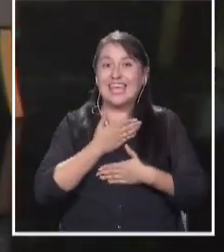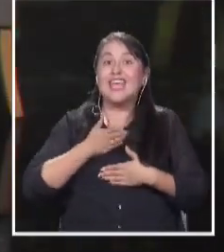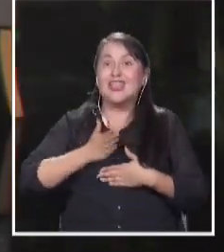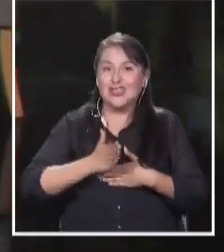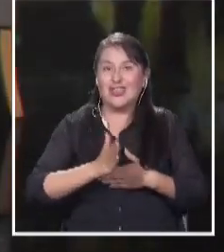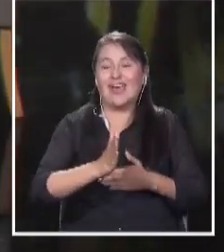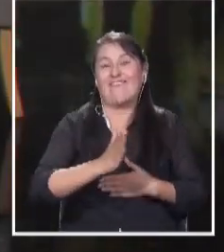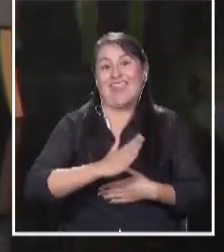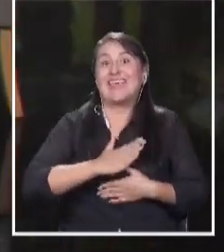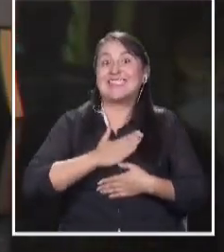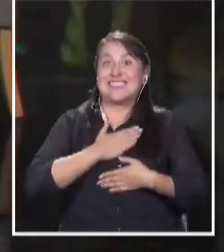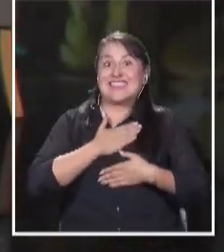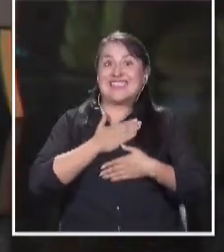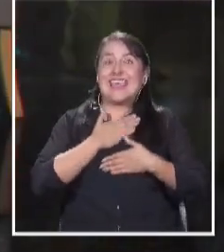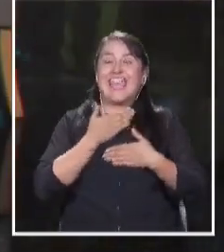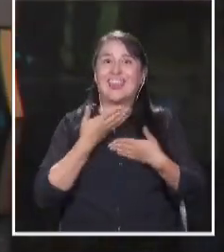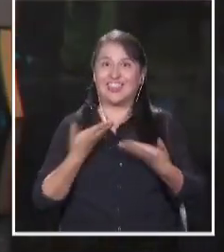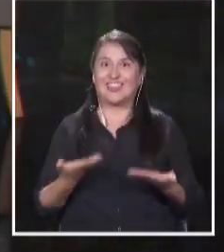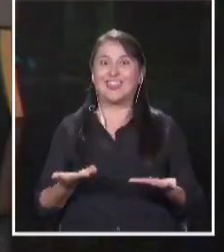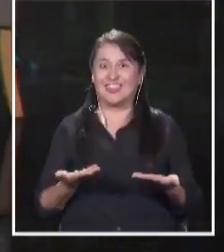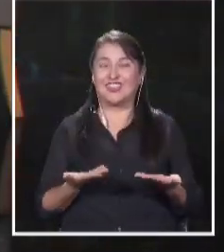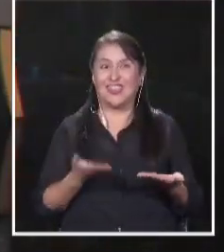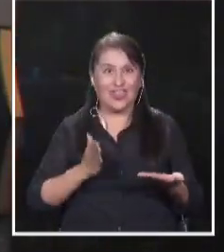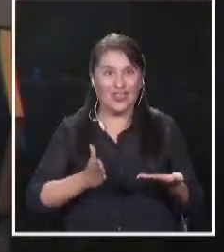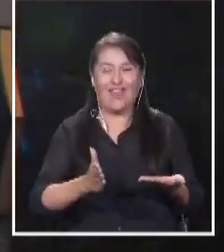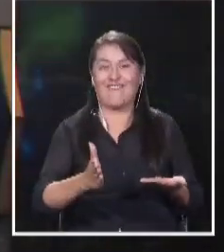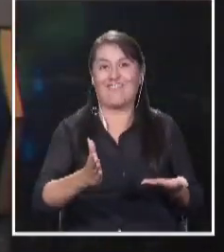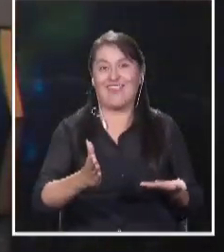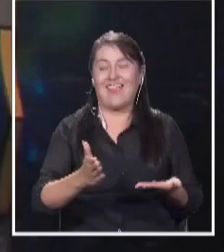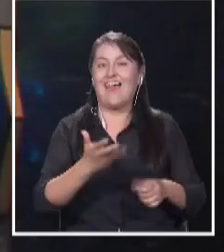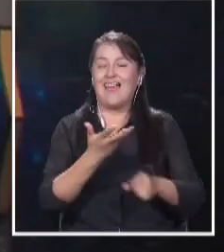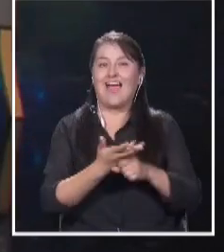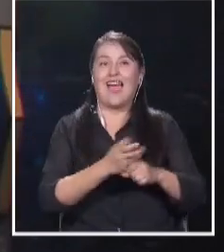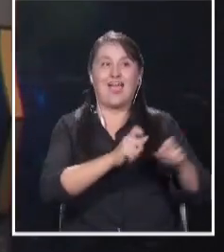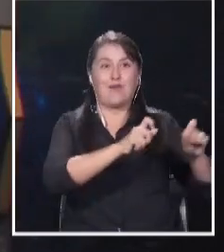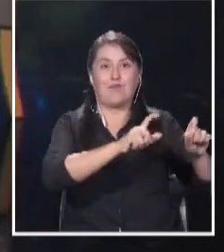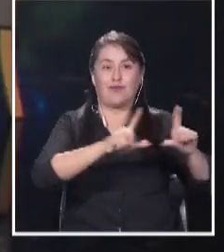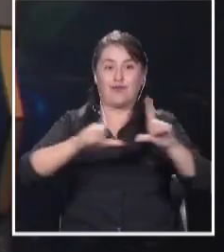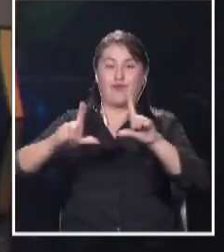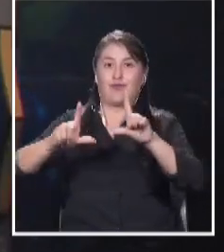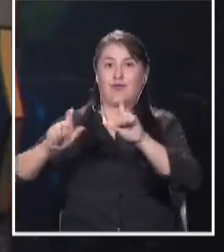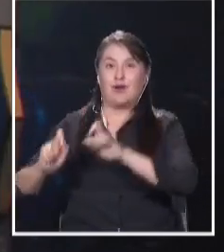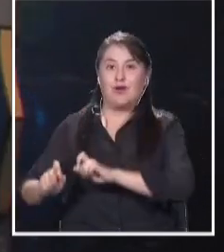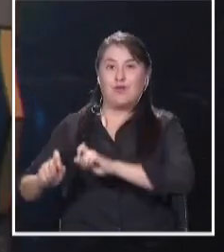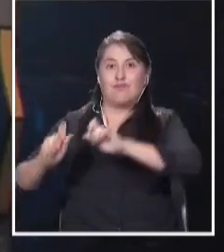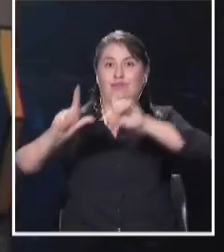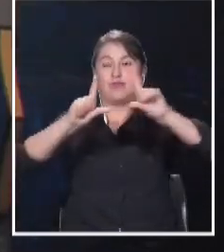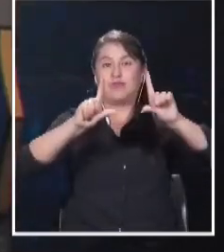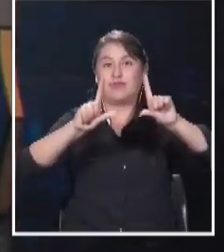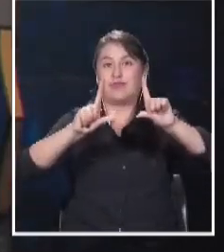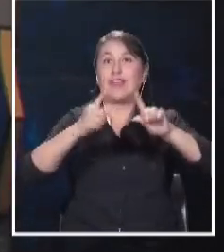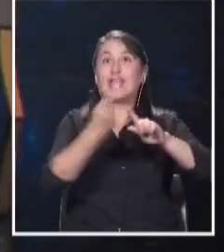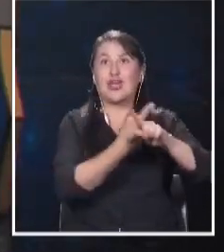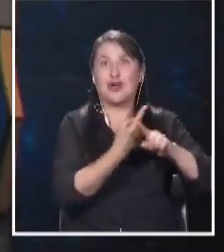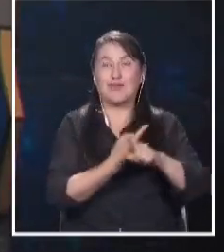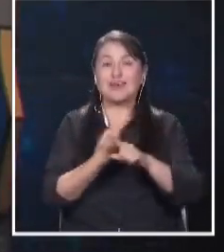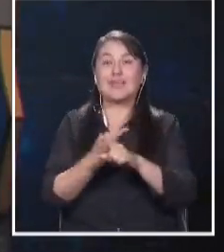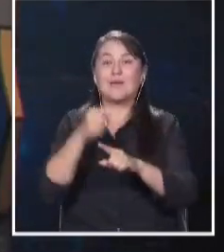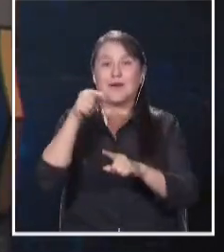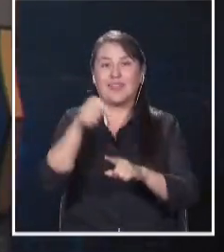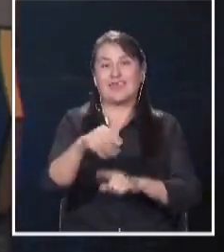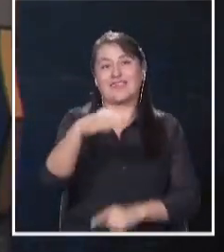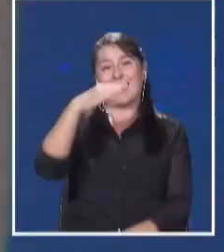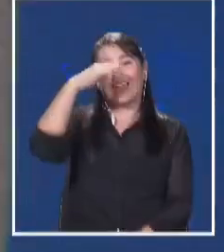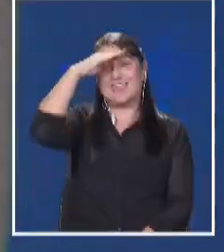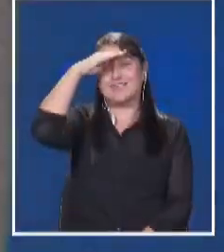siento cuando aparecen esas imágenes y conversamos de esa experiencia.